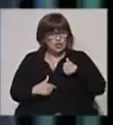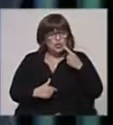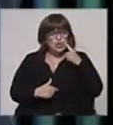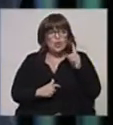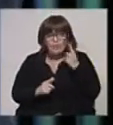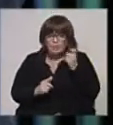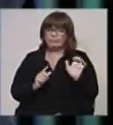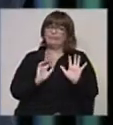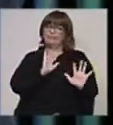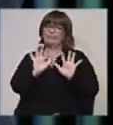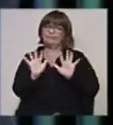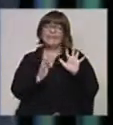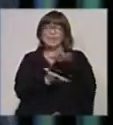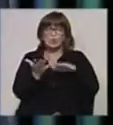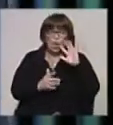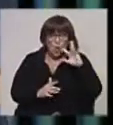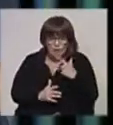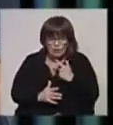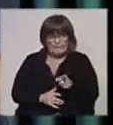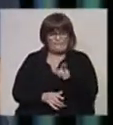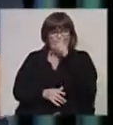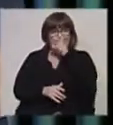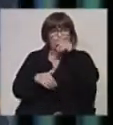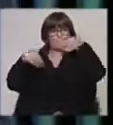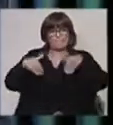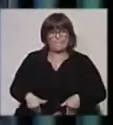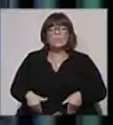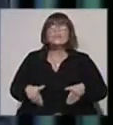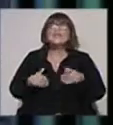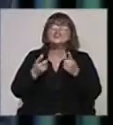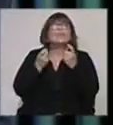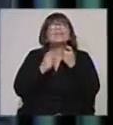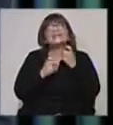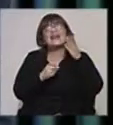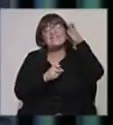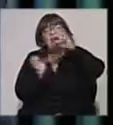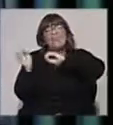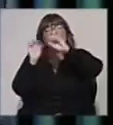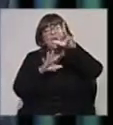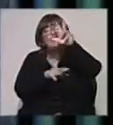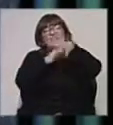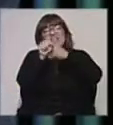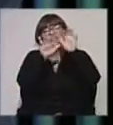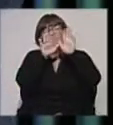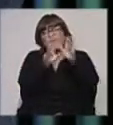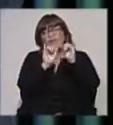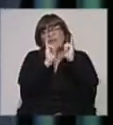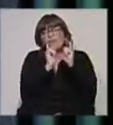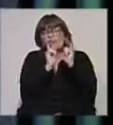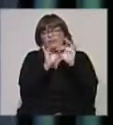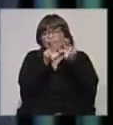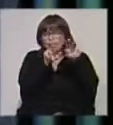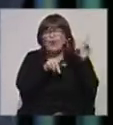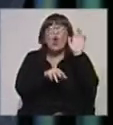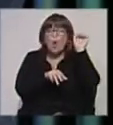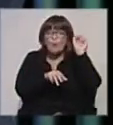de realidades que no conozco, porque no digo que haya que sea necesario irse a vivir 3 años un país para poder opinar, pero